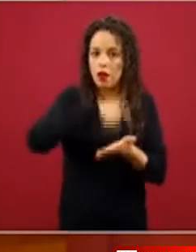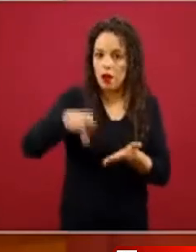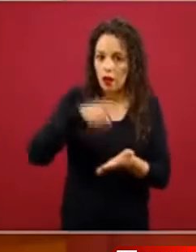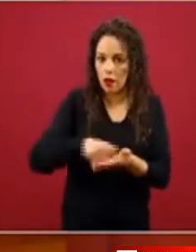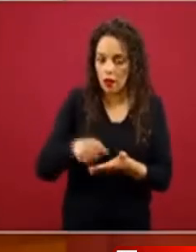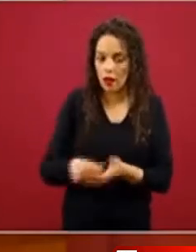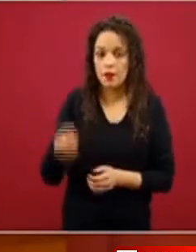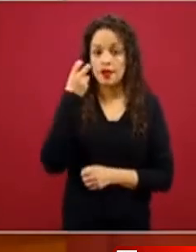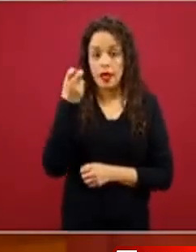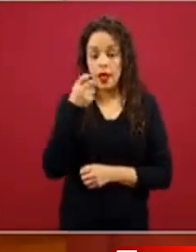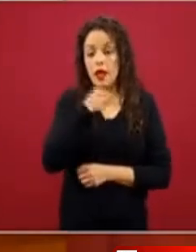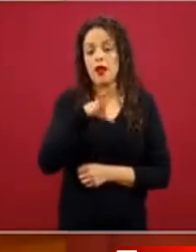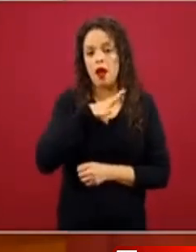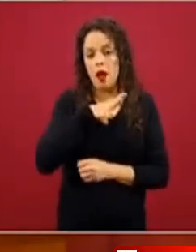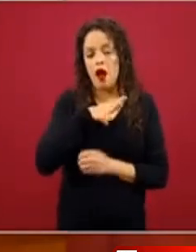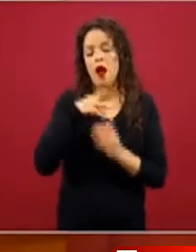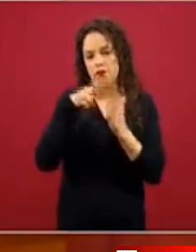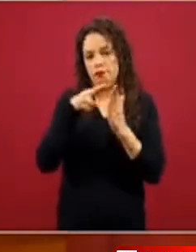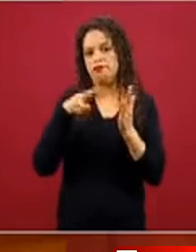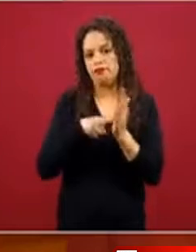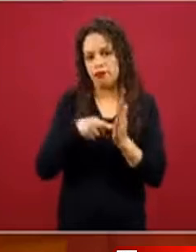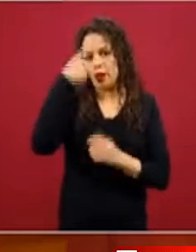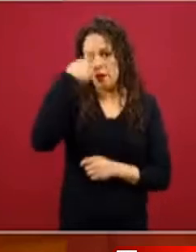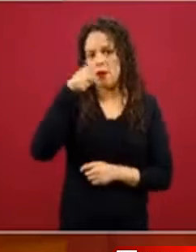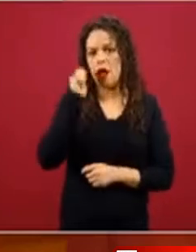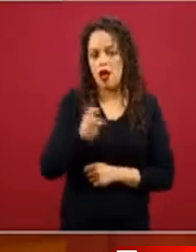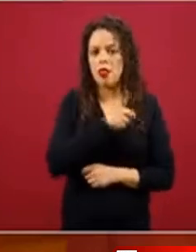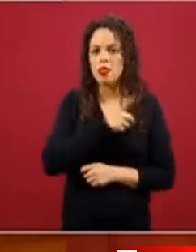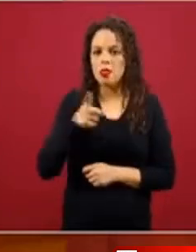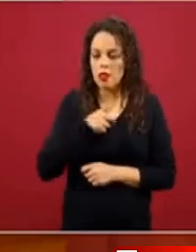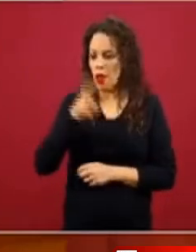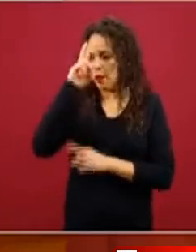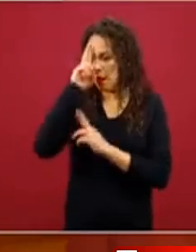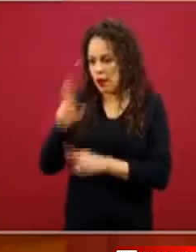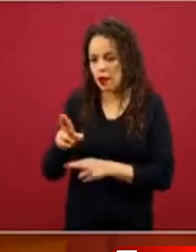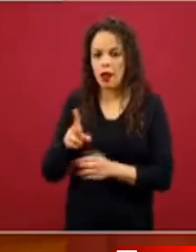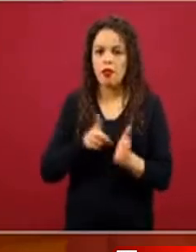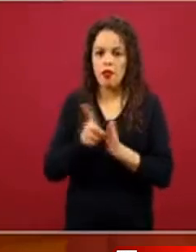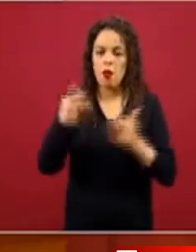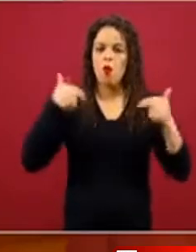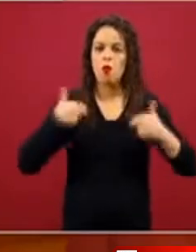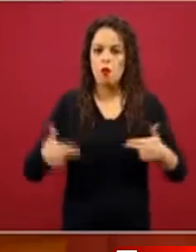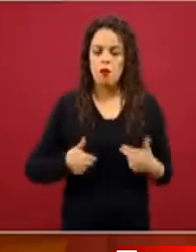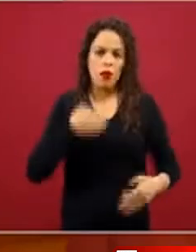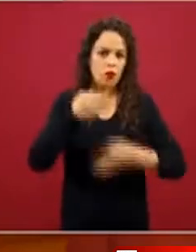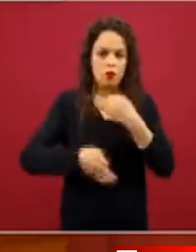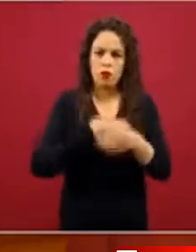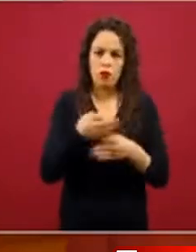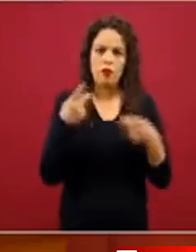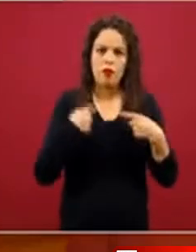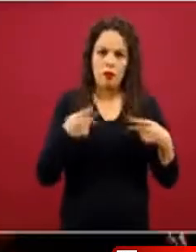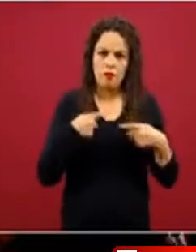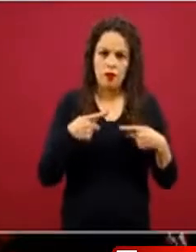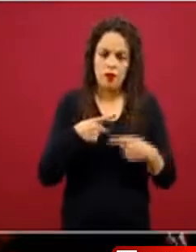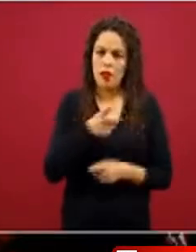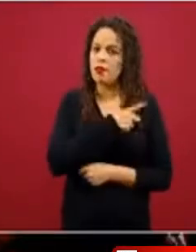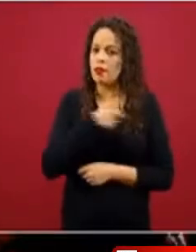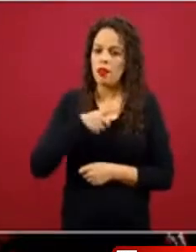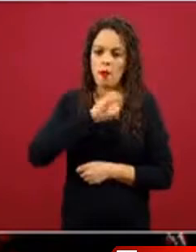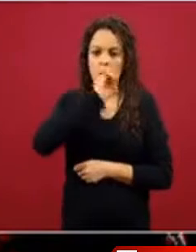tener cierta flexibilidad para siempre respetar los derechos humanos de todas las personas en este